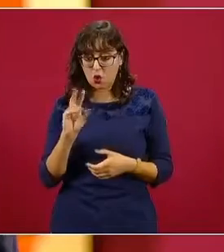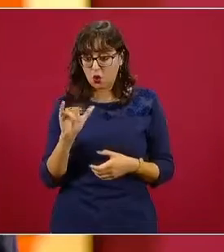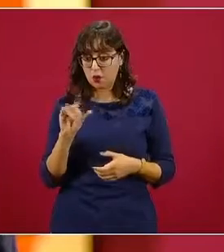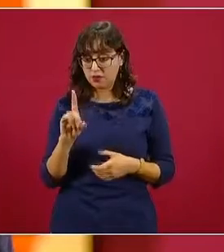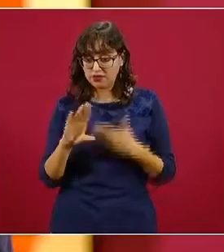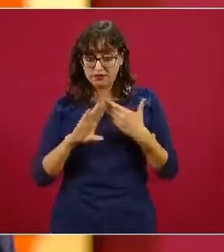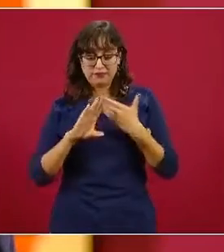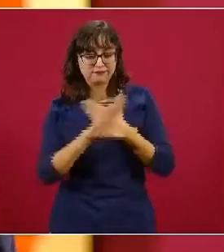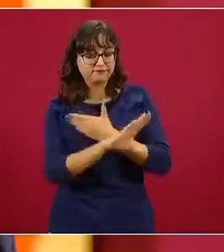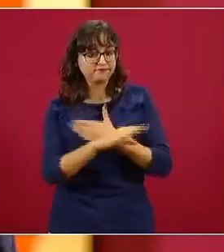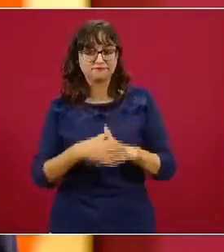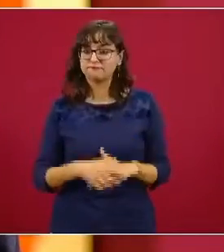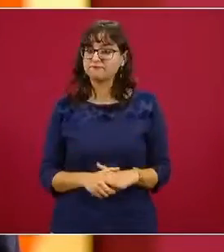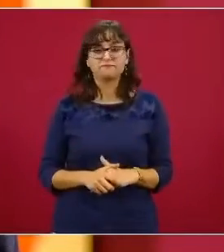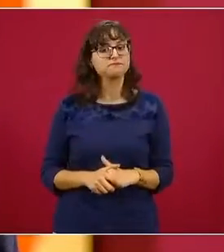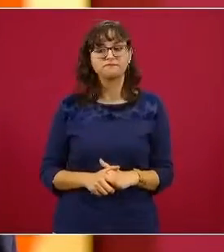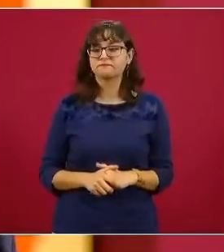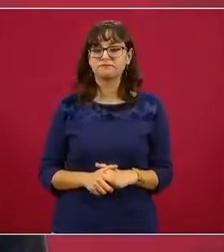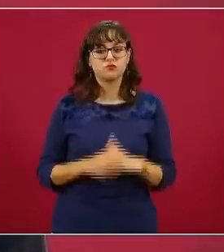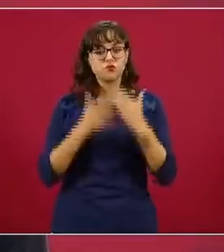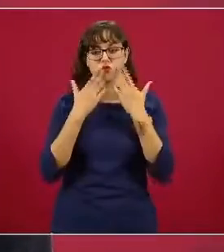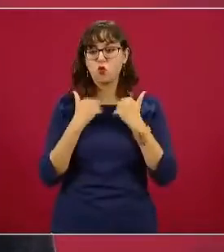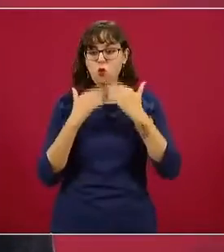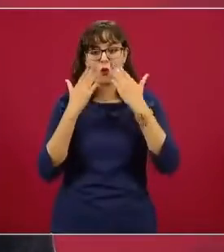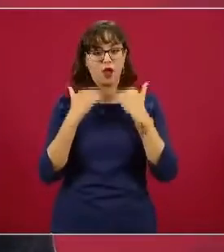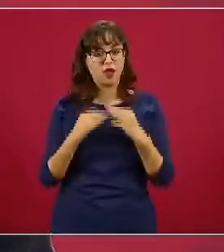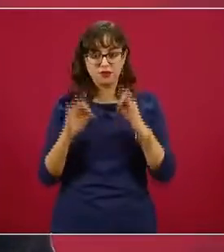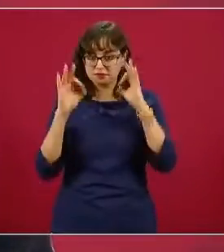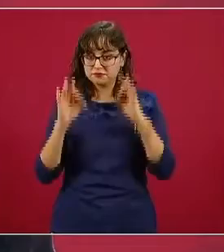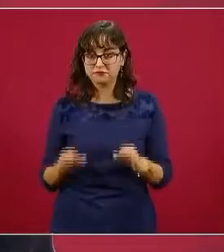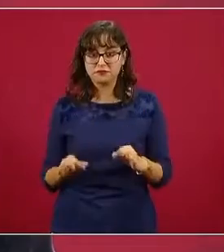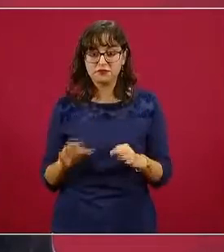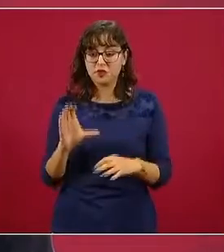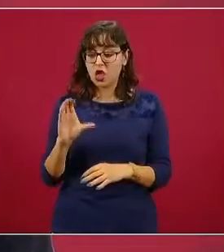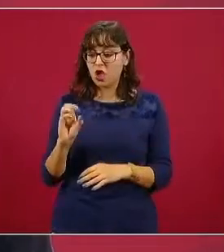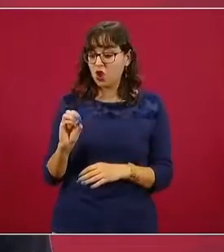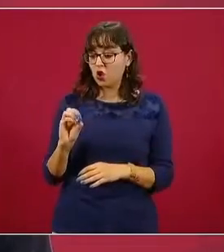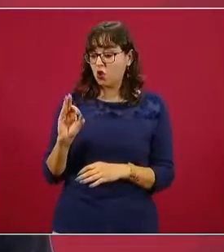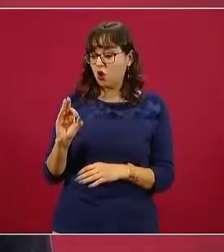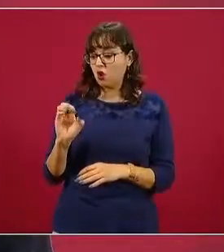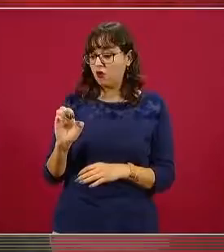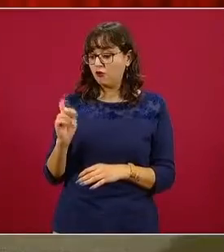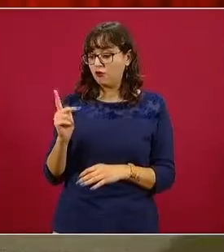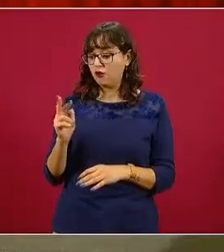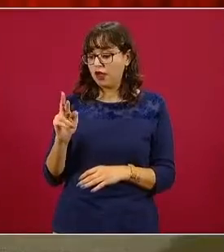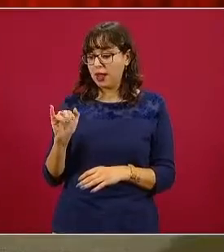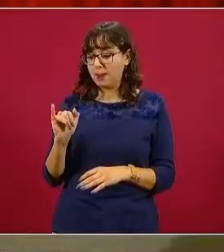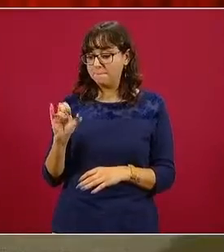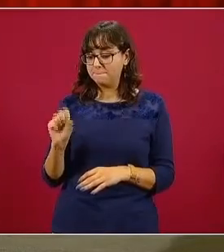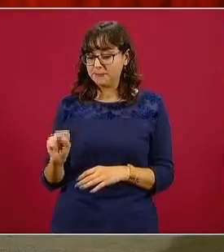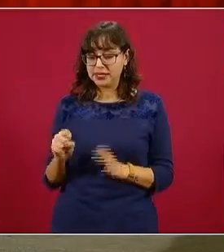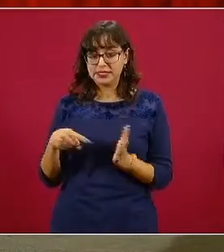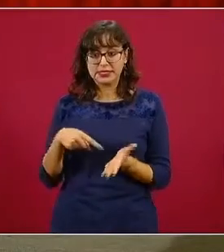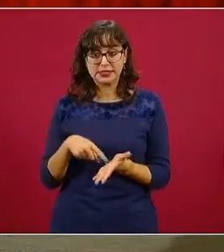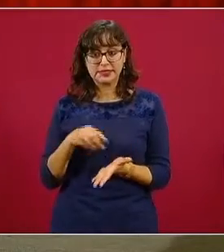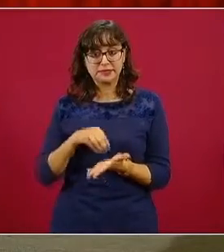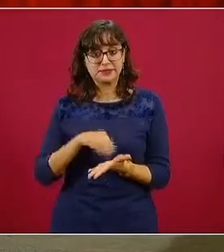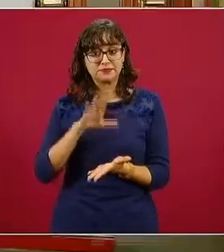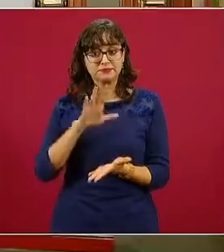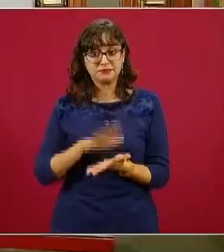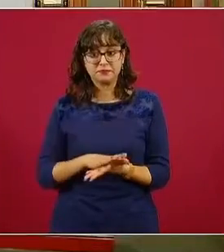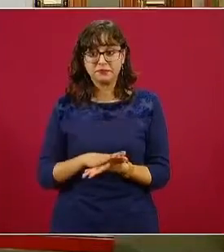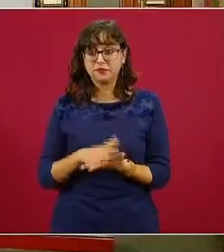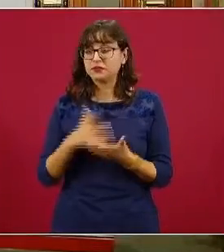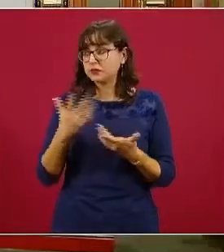COVID-19. Esto no tiene un fundamento científico y COFEPRIS, la Agencia de Regulación Sanitaria de México, no ha